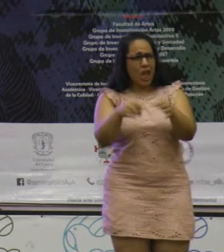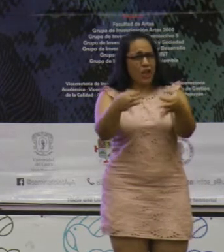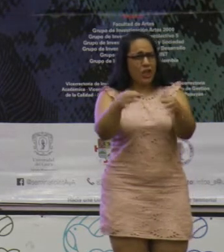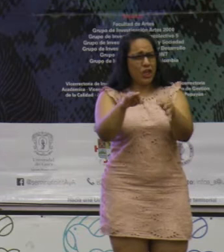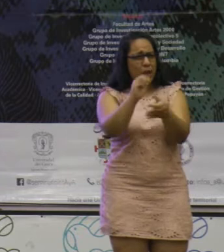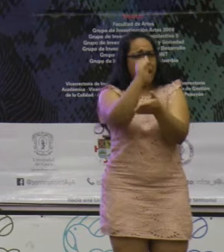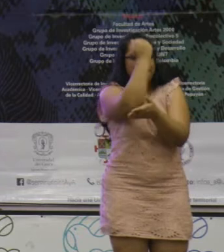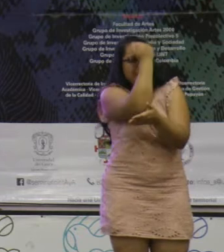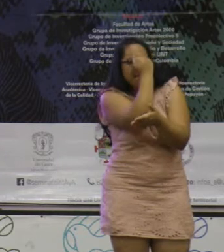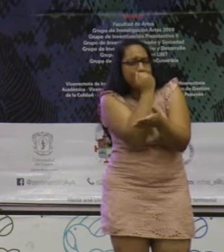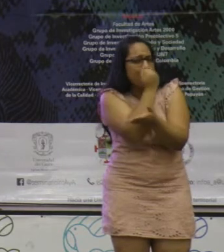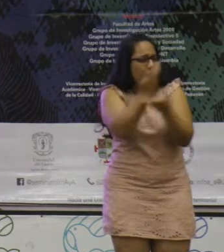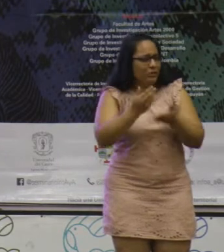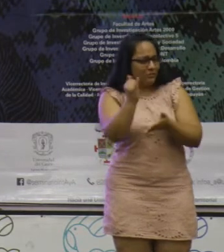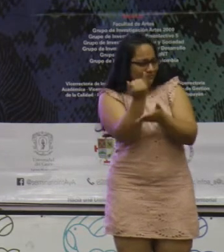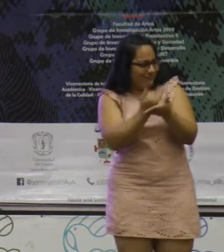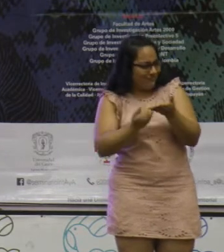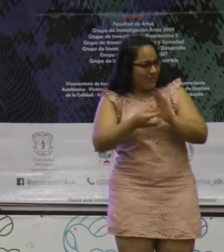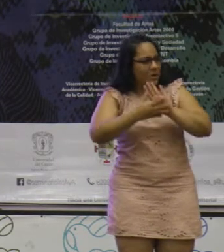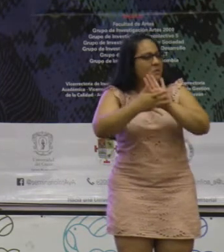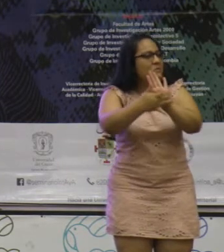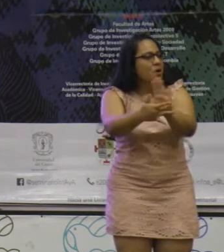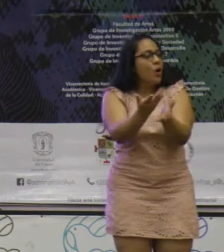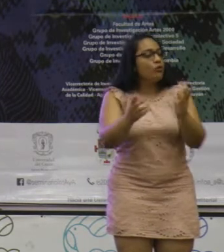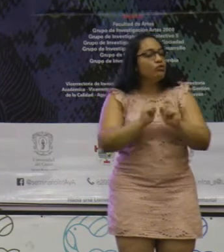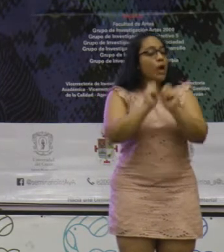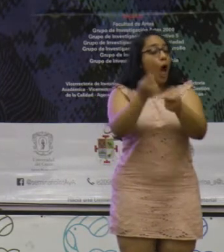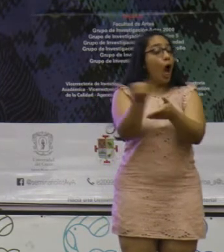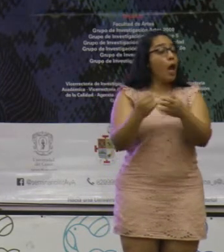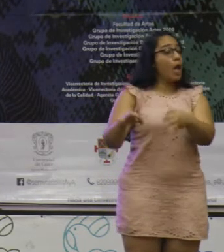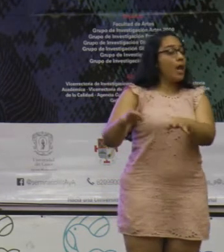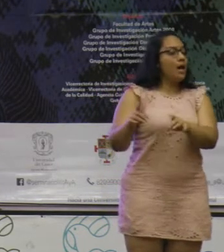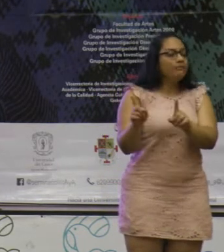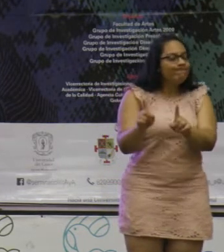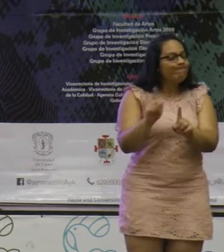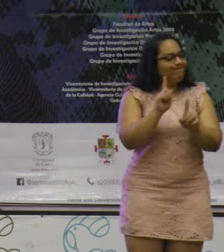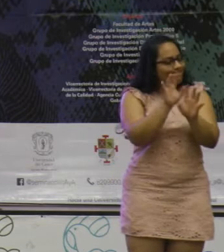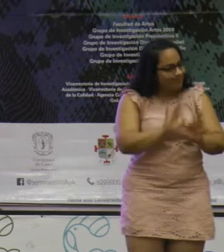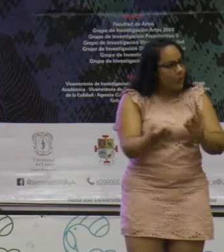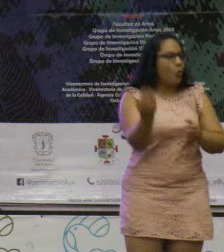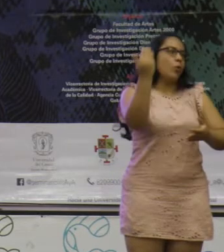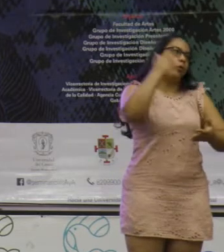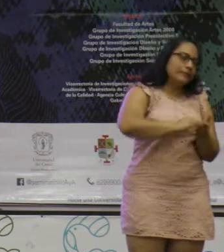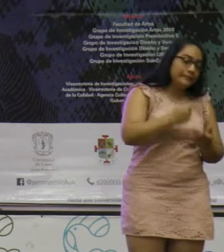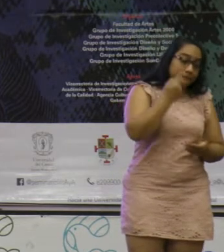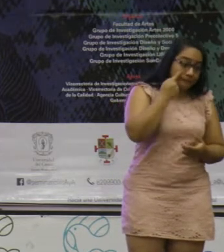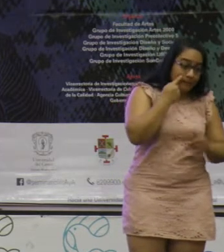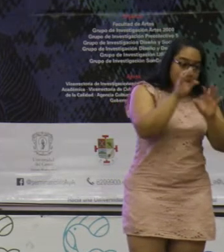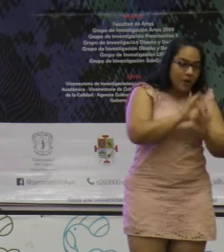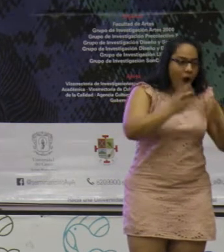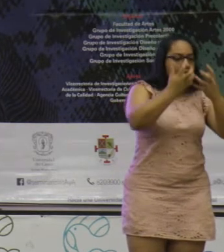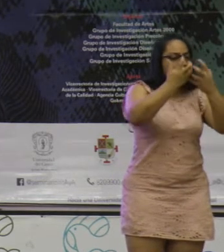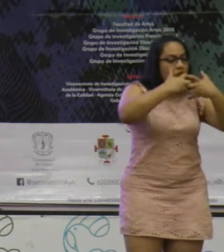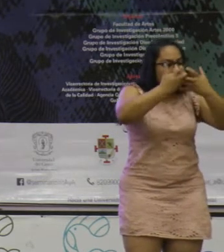esta idea de la reproductividad que por supuesto naturaliza la definición de ilustración, pero que, vuelvo a lo mismo, si la pensamos como una función